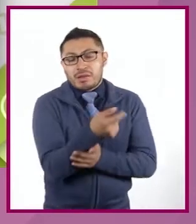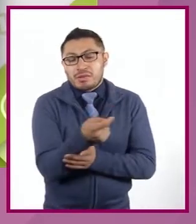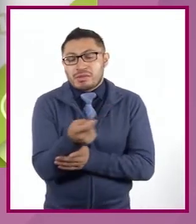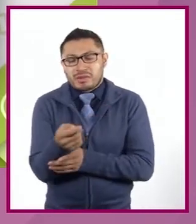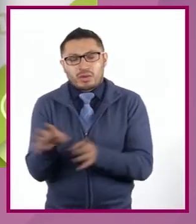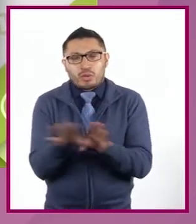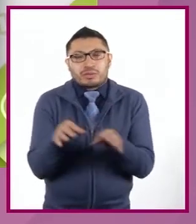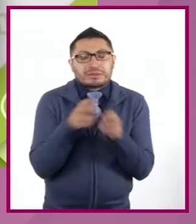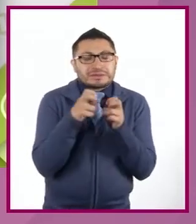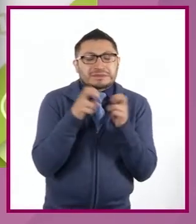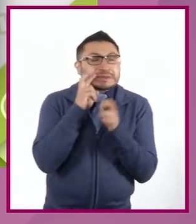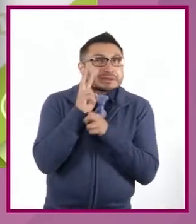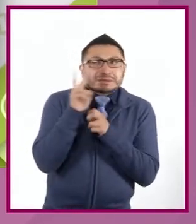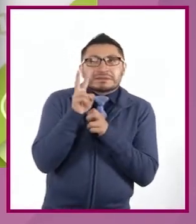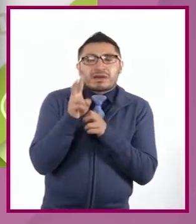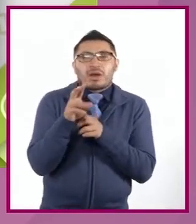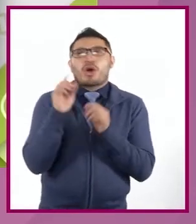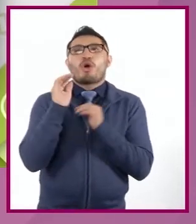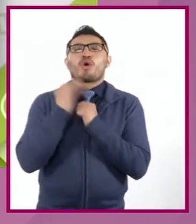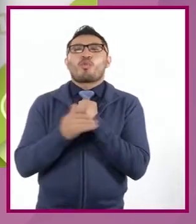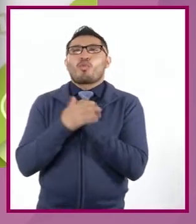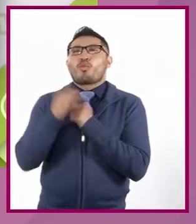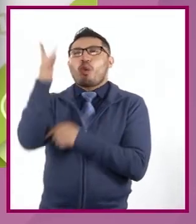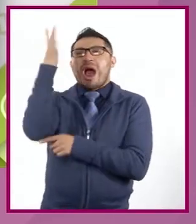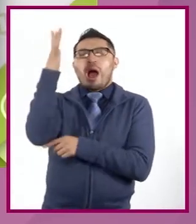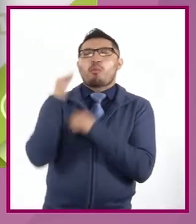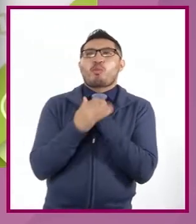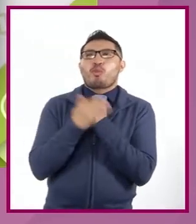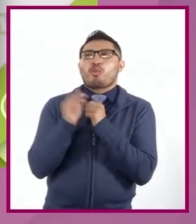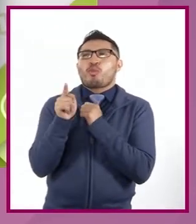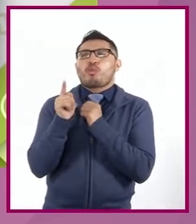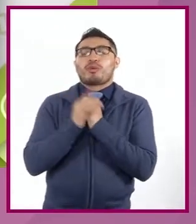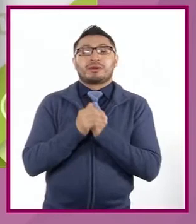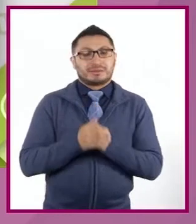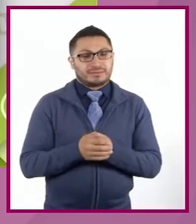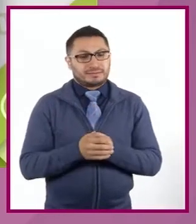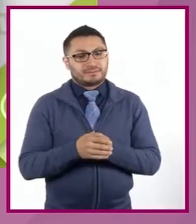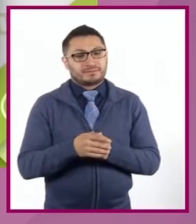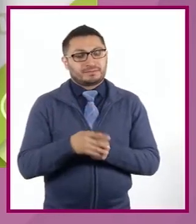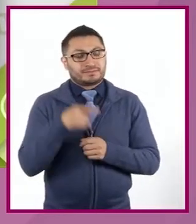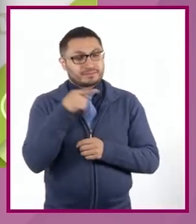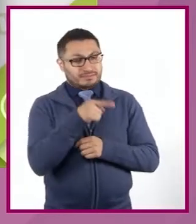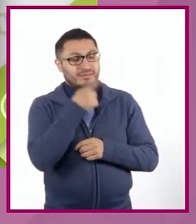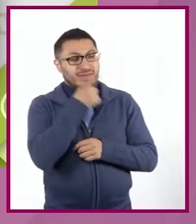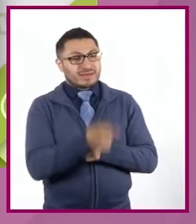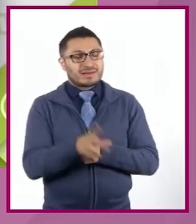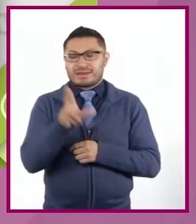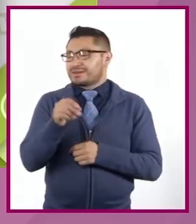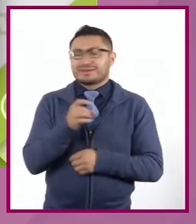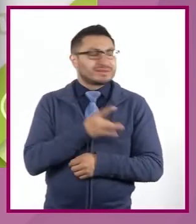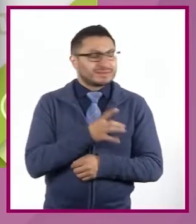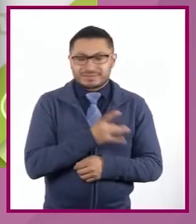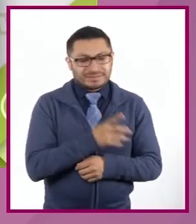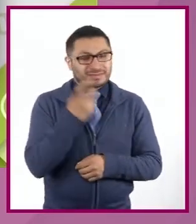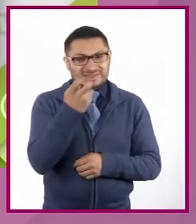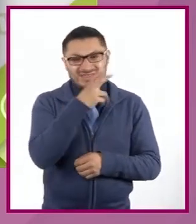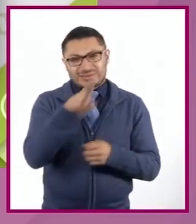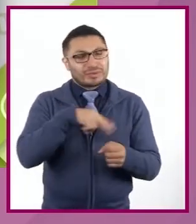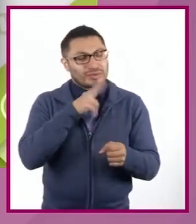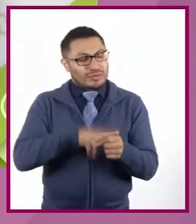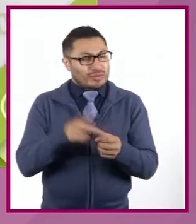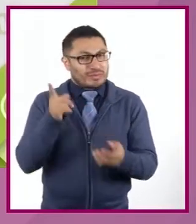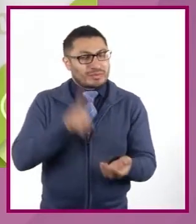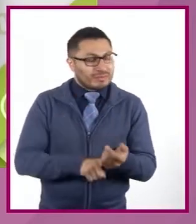exclaman: ¡Pobre gigante! Que Lucia dice: no teman, pequeños, es parte de la